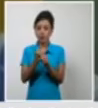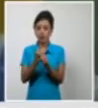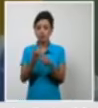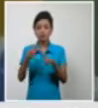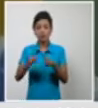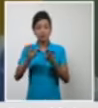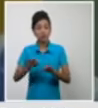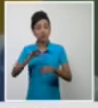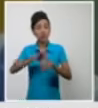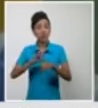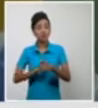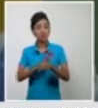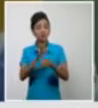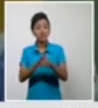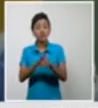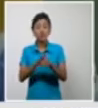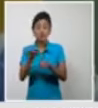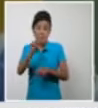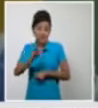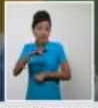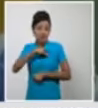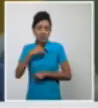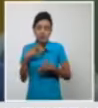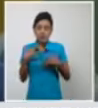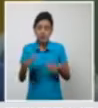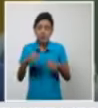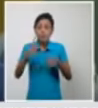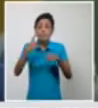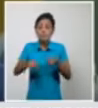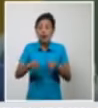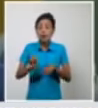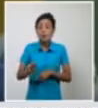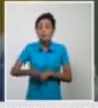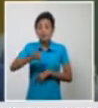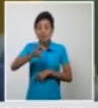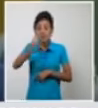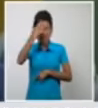ha desatado miedo, el presidente Trump ha